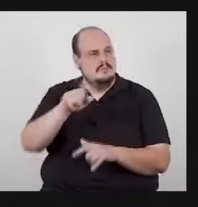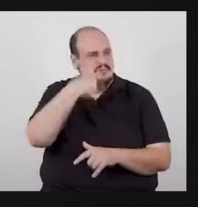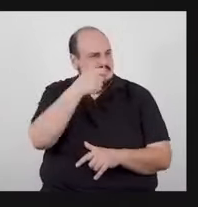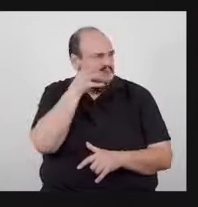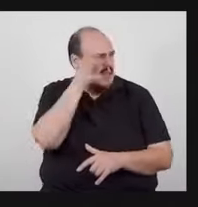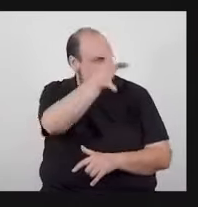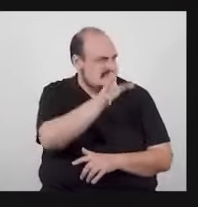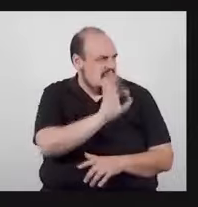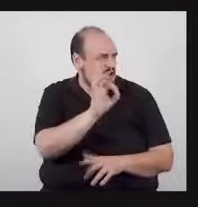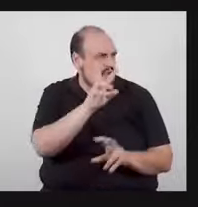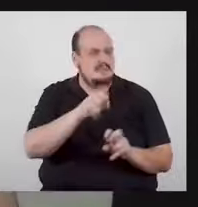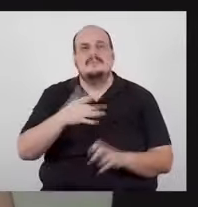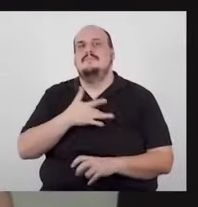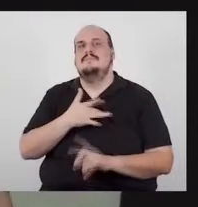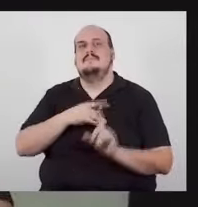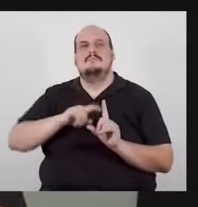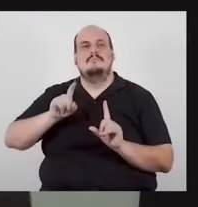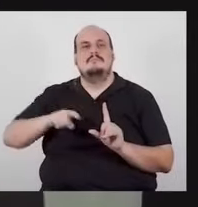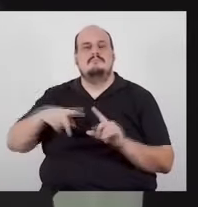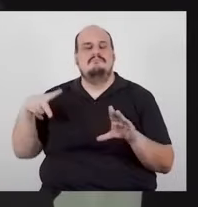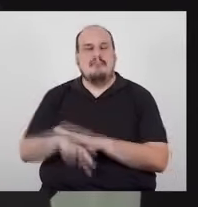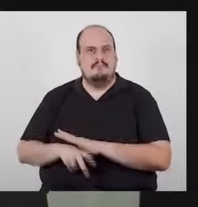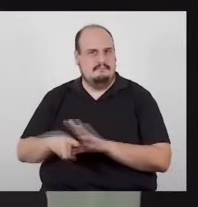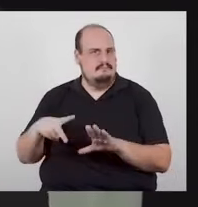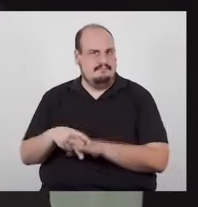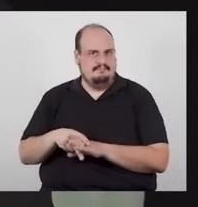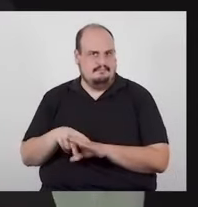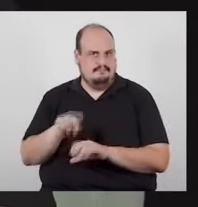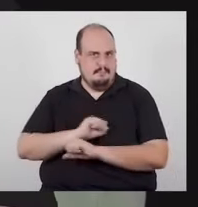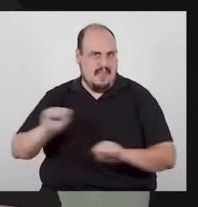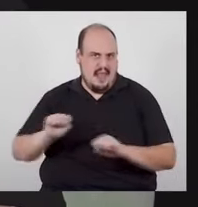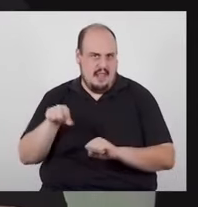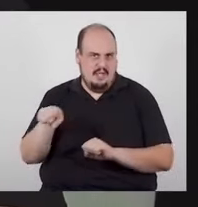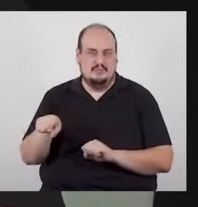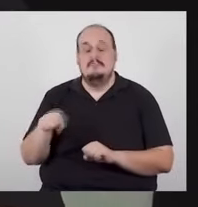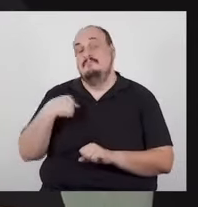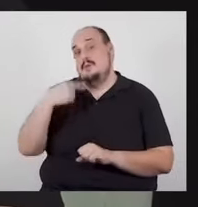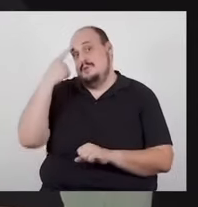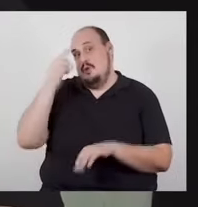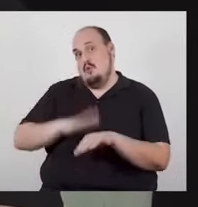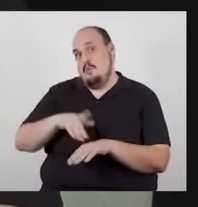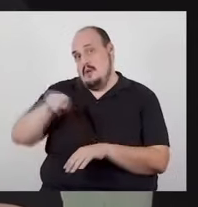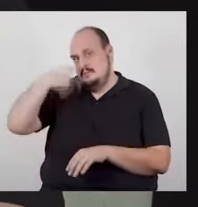relacionado, sabemos. Un paro cardíaco, pero me imagino que por consumo de cocaína.